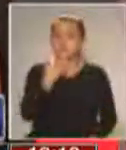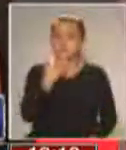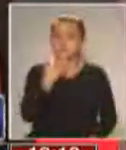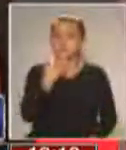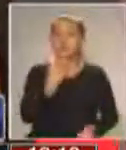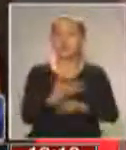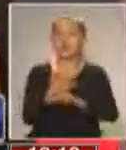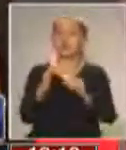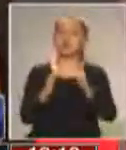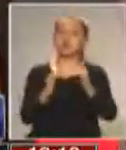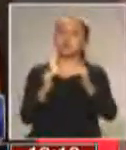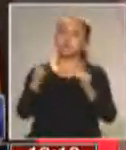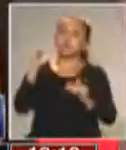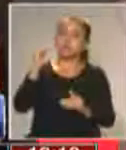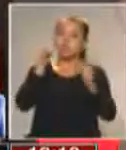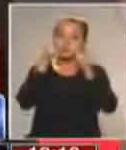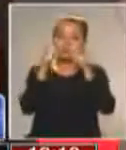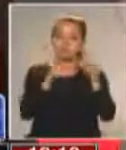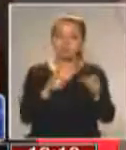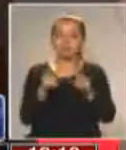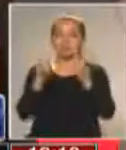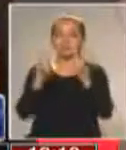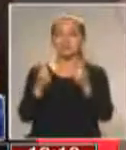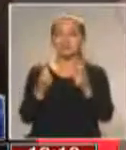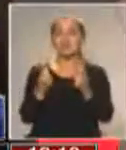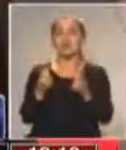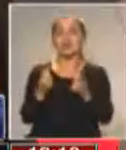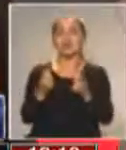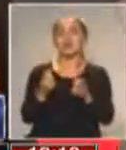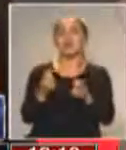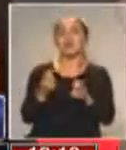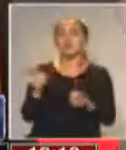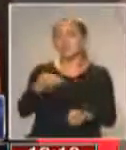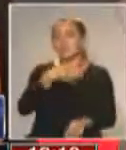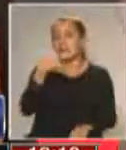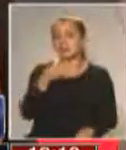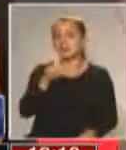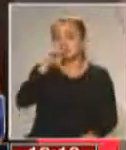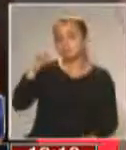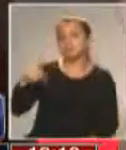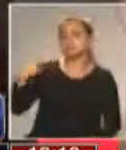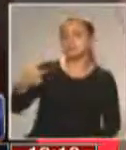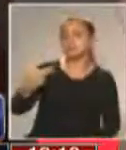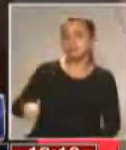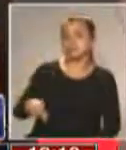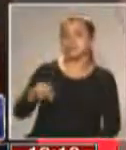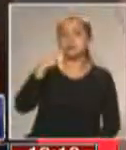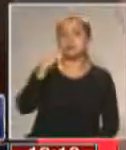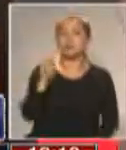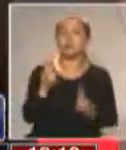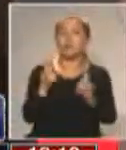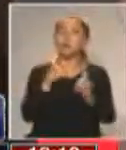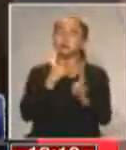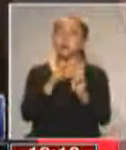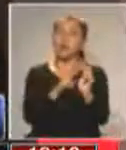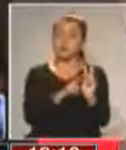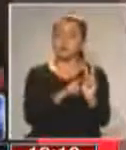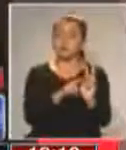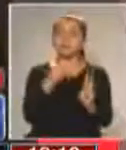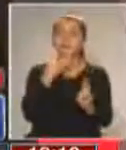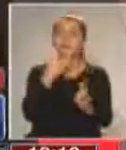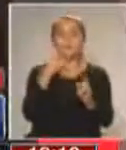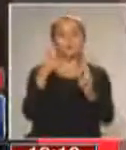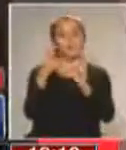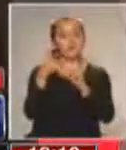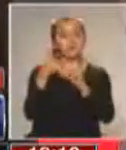ciertos déficits hoy en día de la regulación respecto a la declaración de interés y patrimonio, pero está bien, nos gustaría que se hiciera. También que hubiera